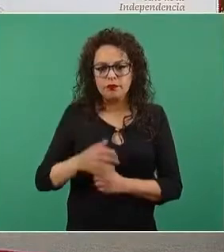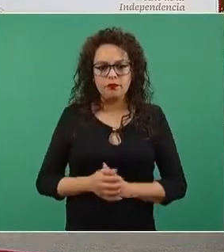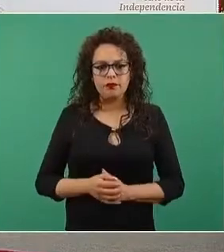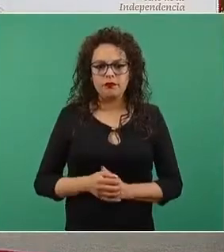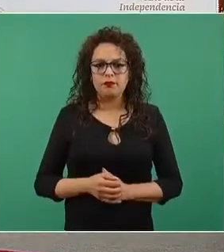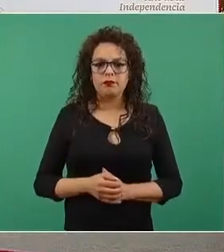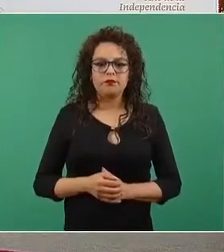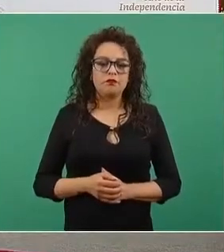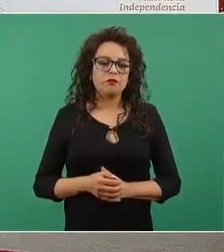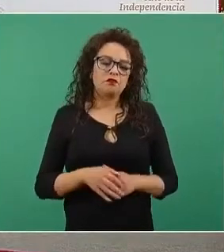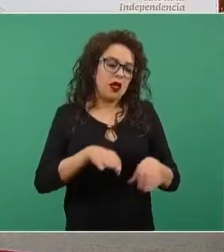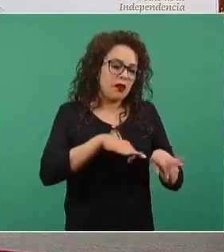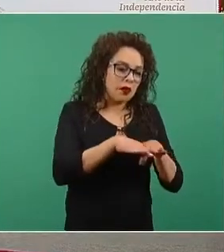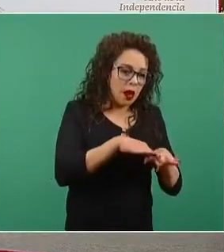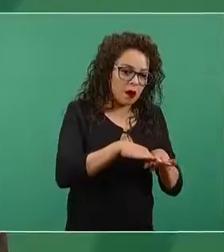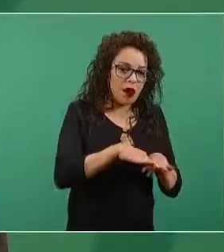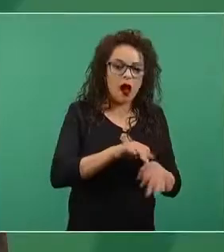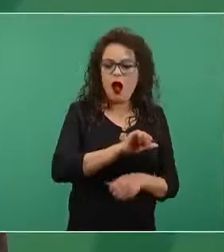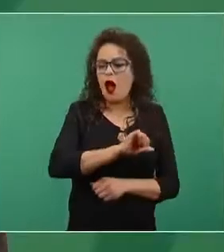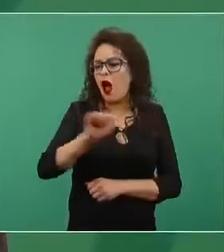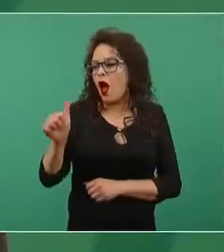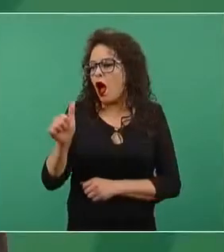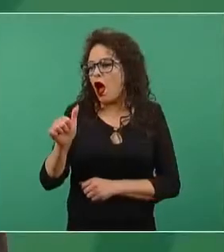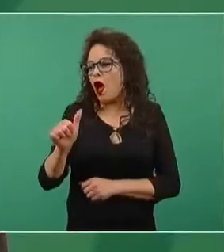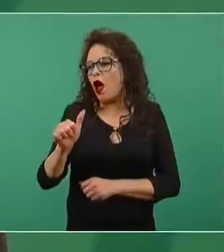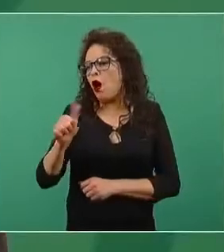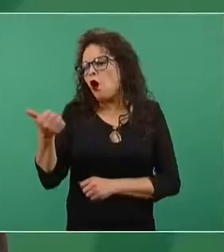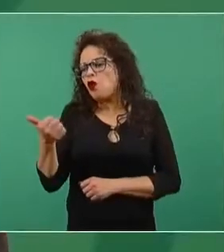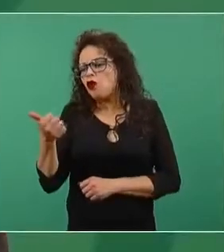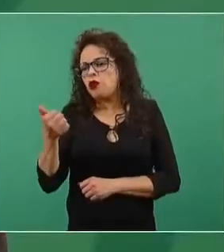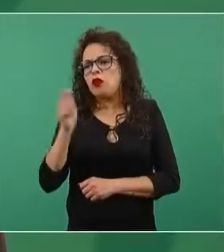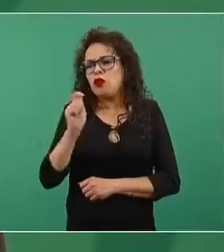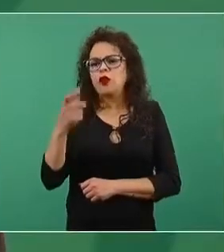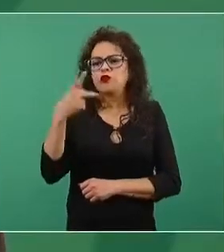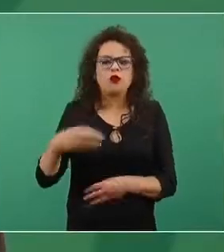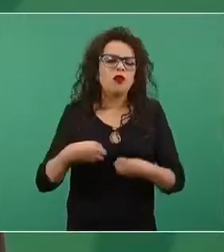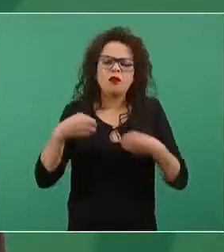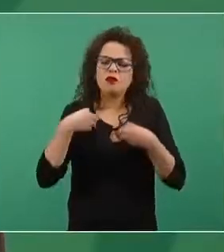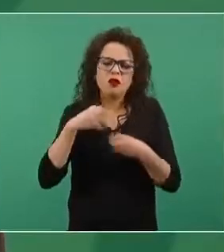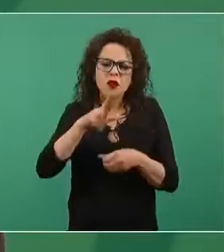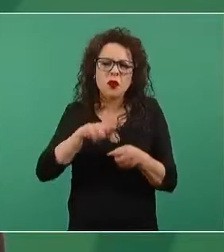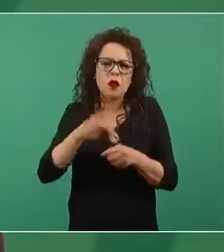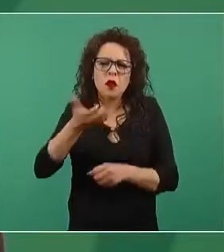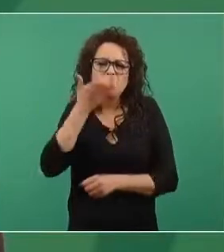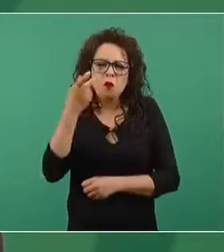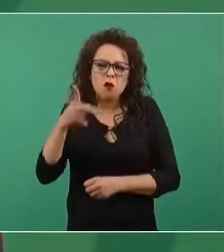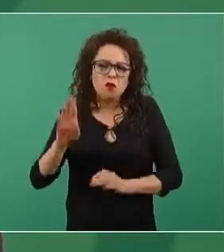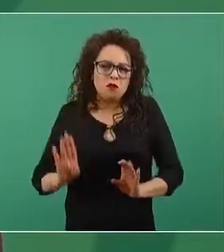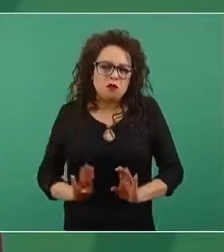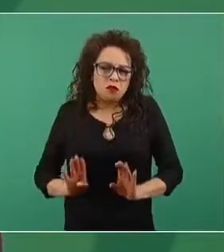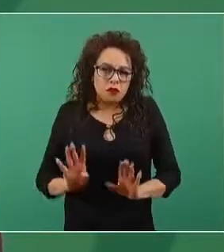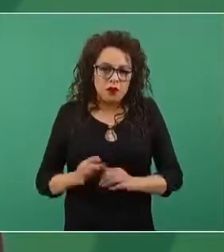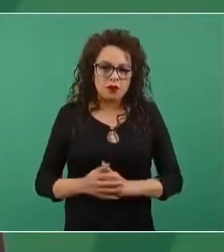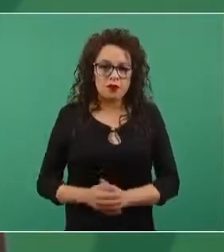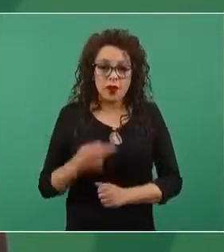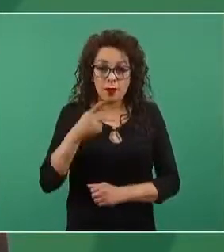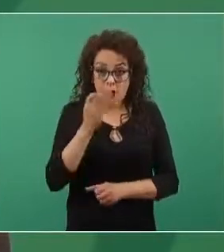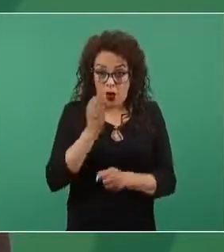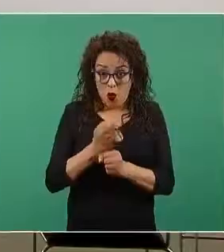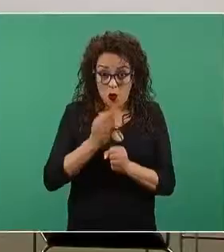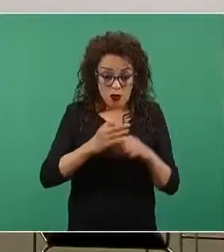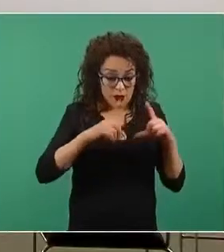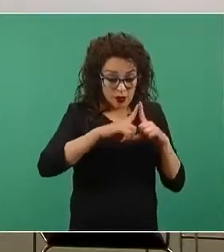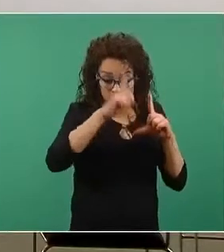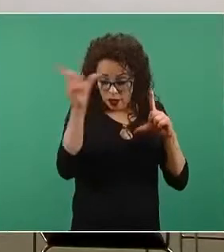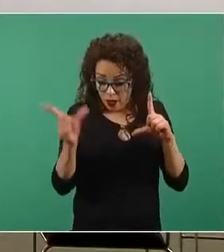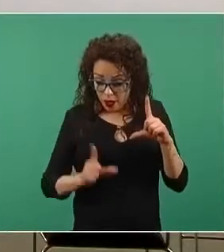parte laboral a la cotidianidad, ¿no? de ello. Como tal, no hay una estrategia nacional en este momento, si